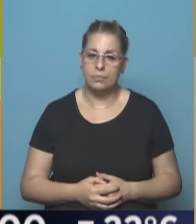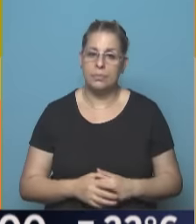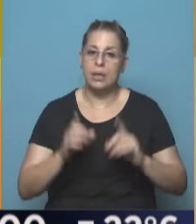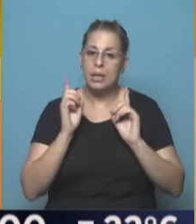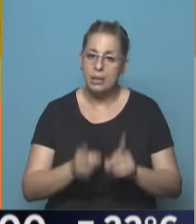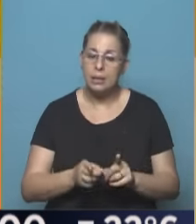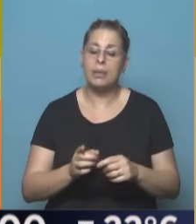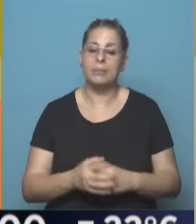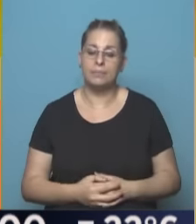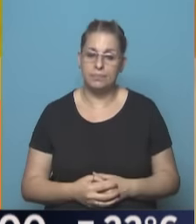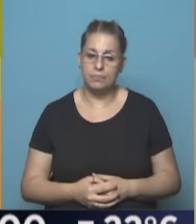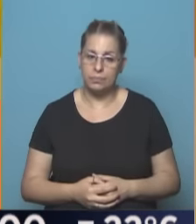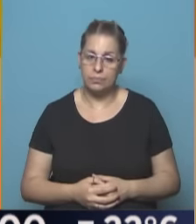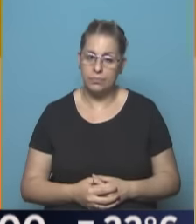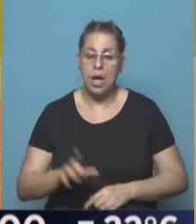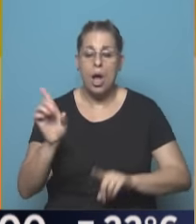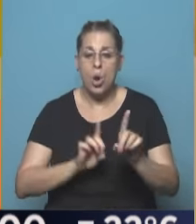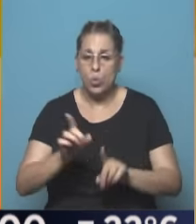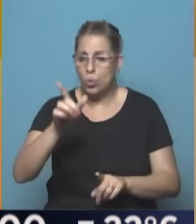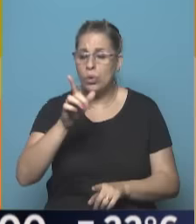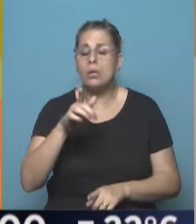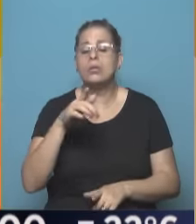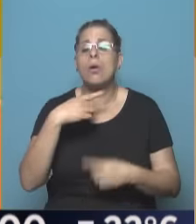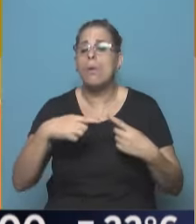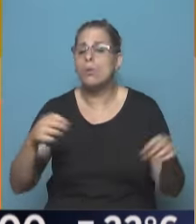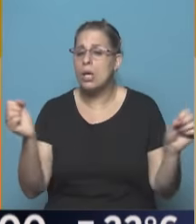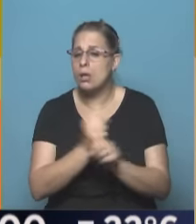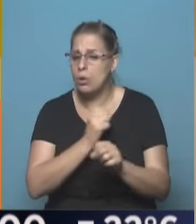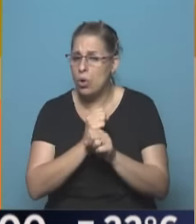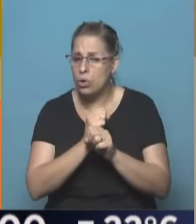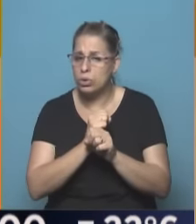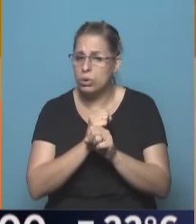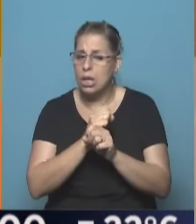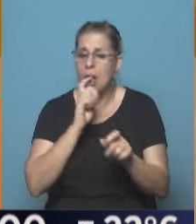los efectivos, algunos destrozos que